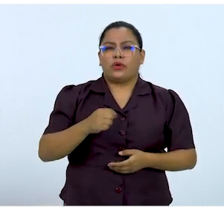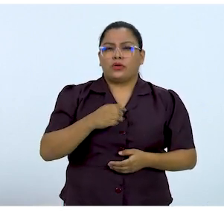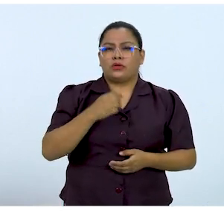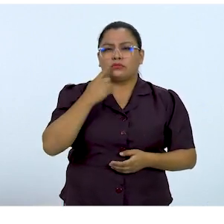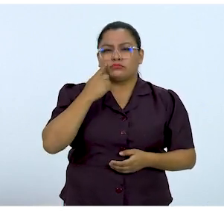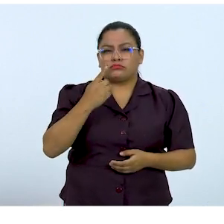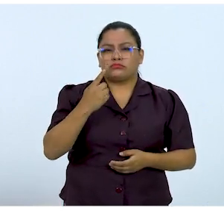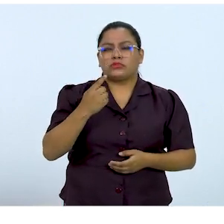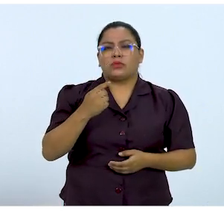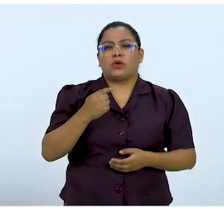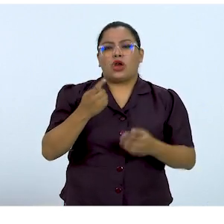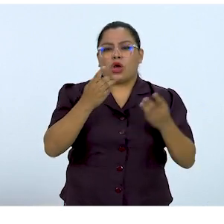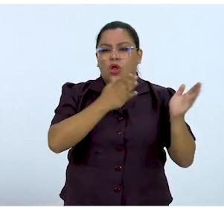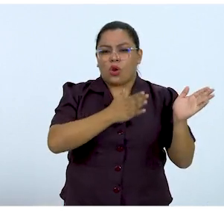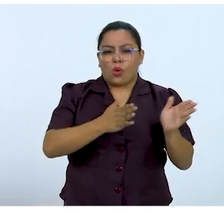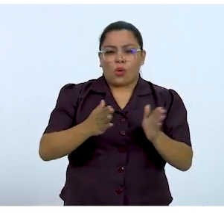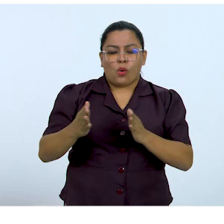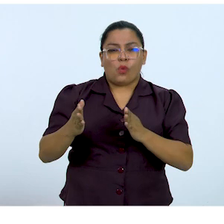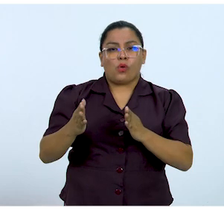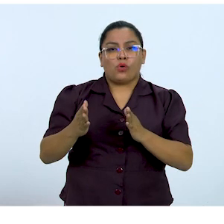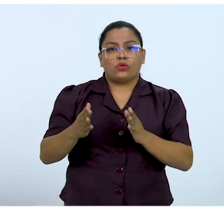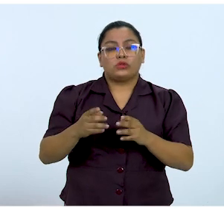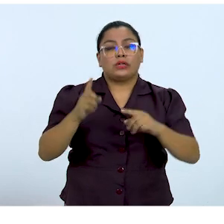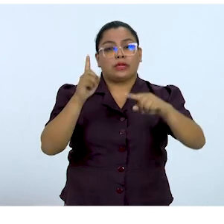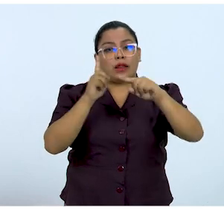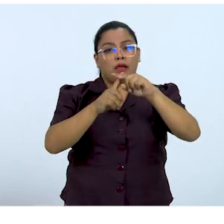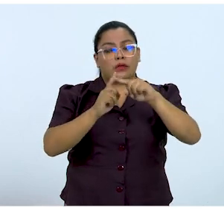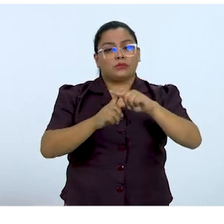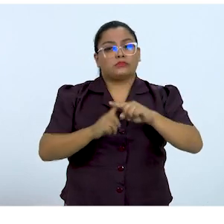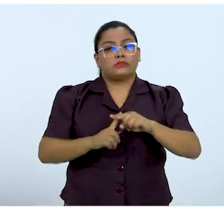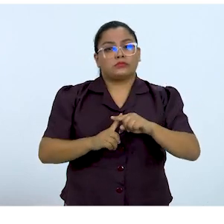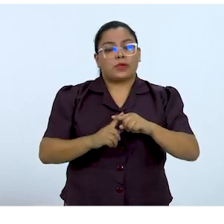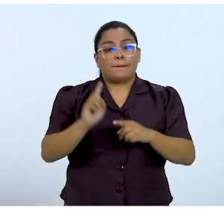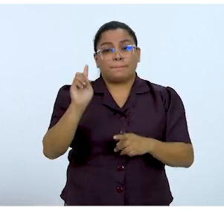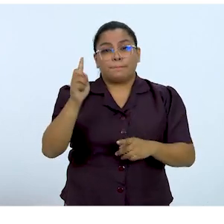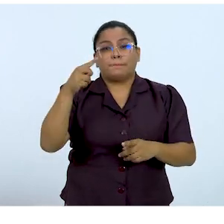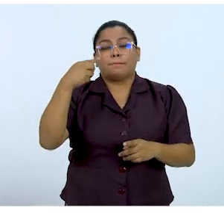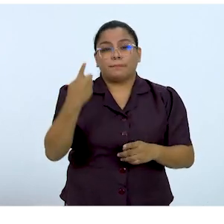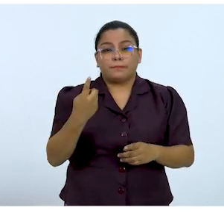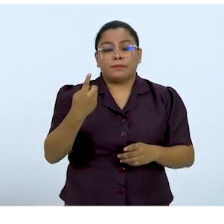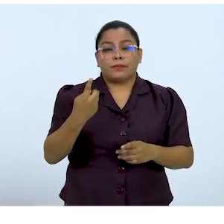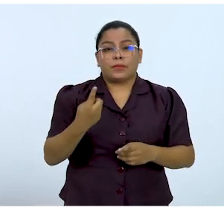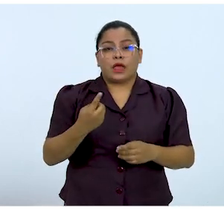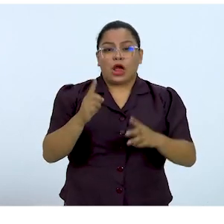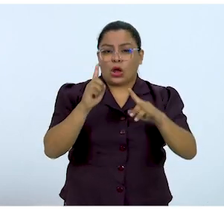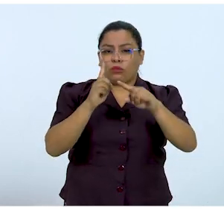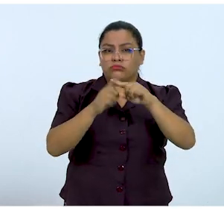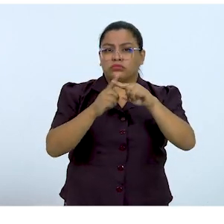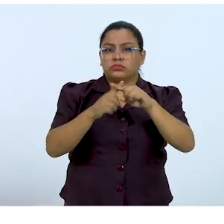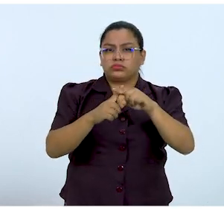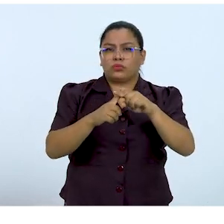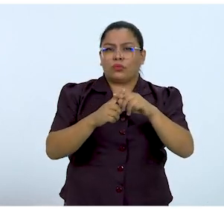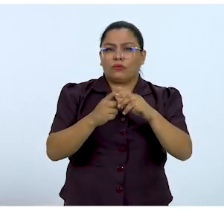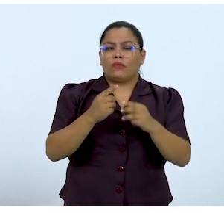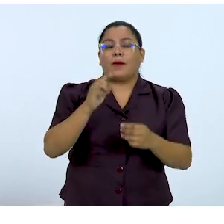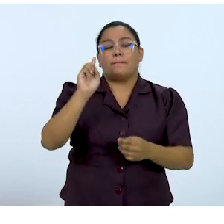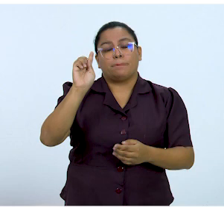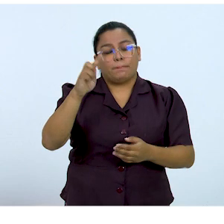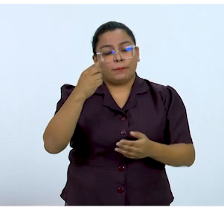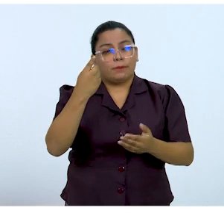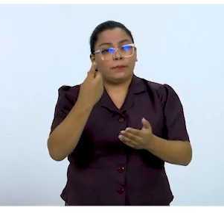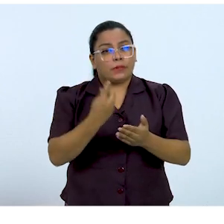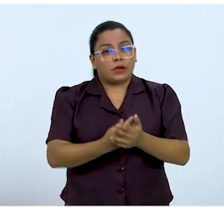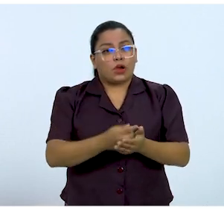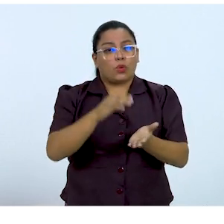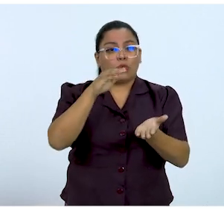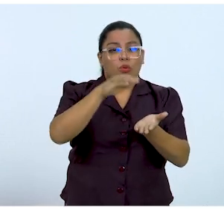Ahora me gustaría que recorramos la secuencia referente a la multiplicación. El primer acercamiento a la multiplicación lo tenemos en